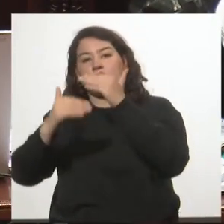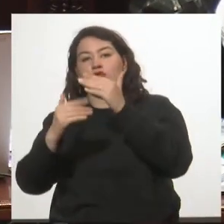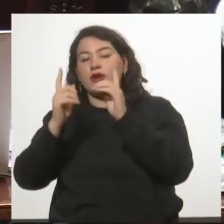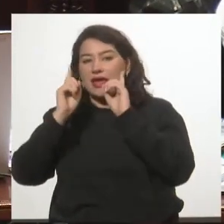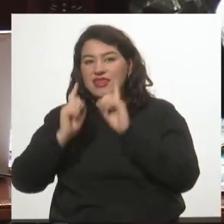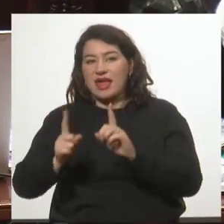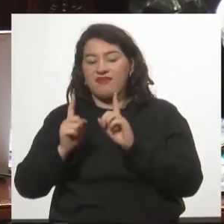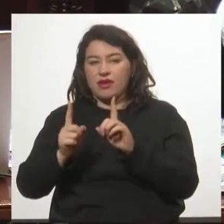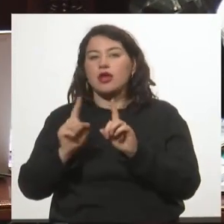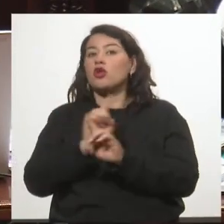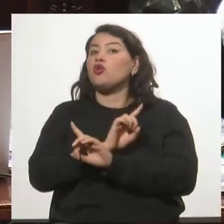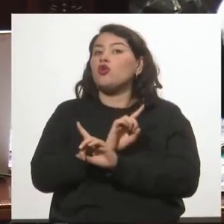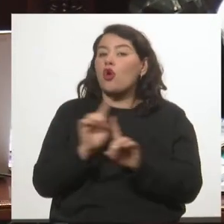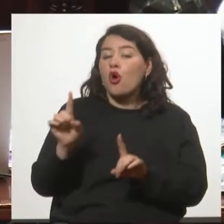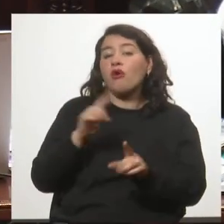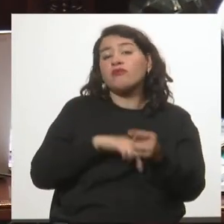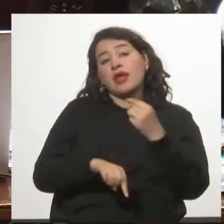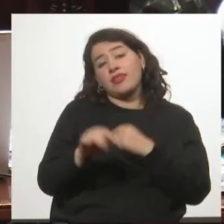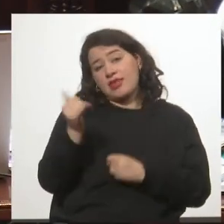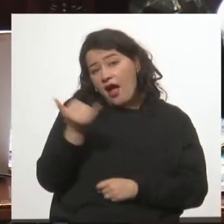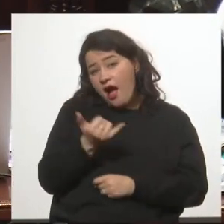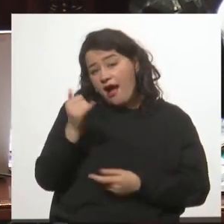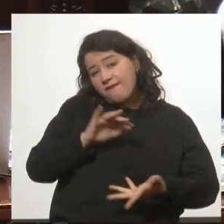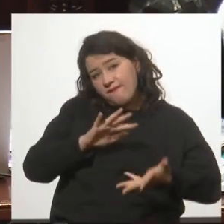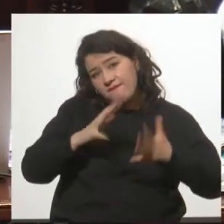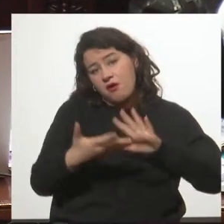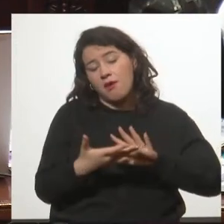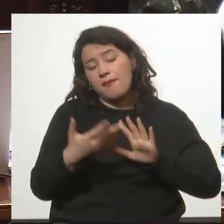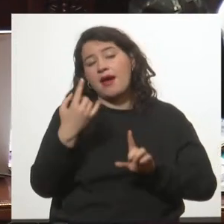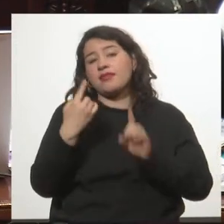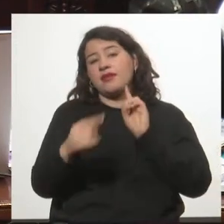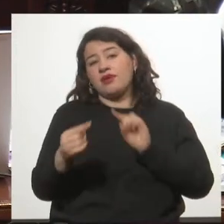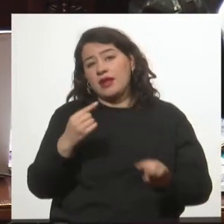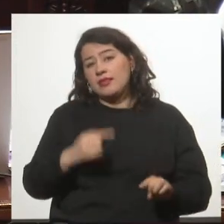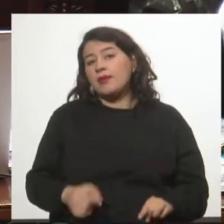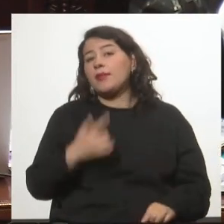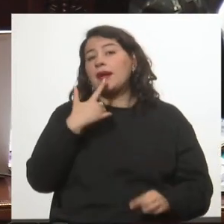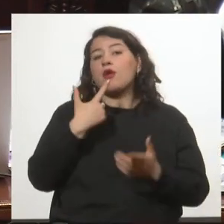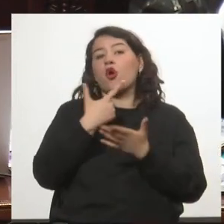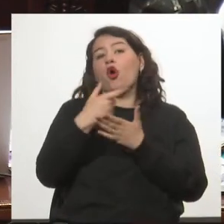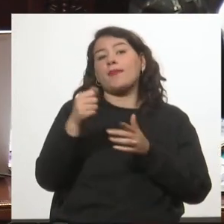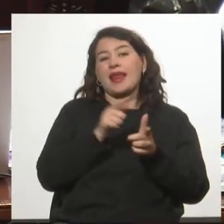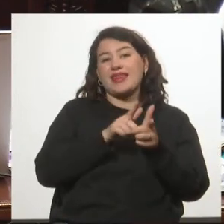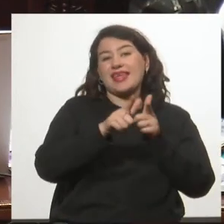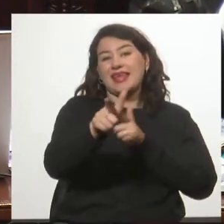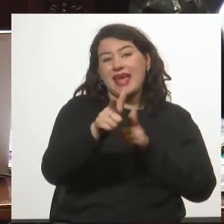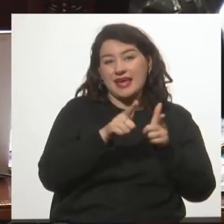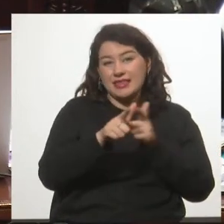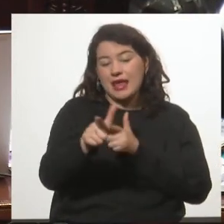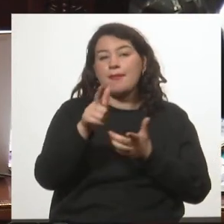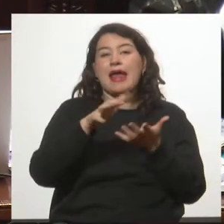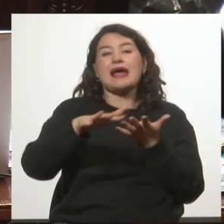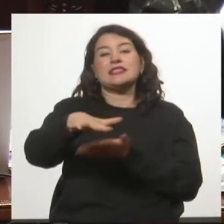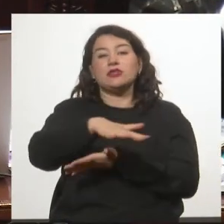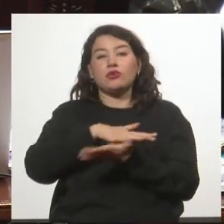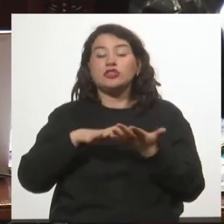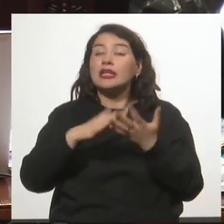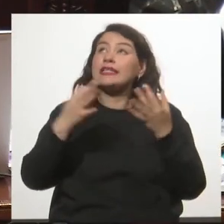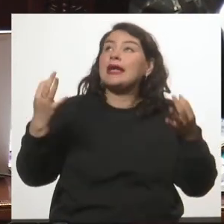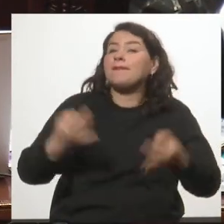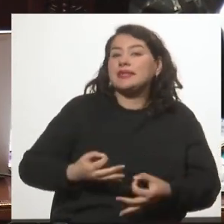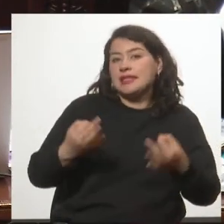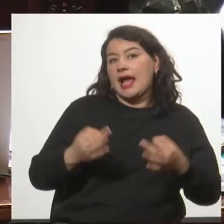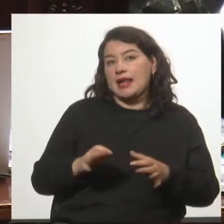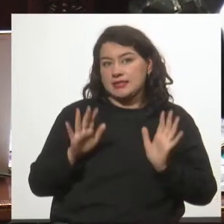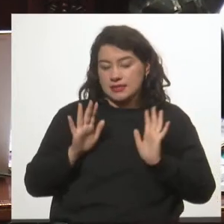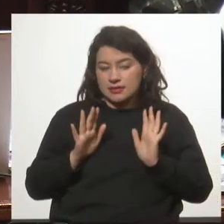no obstante existen otros mecanismos como la compra directa de aplicación para situaciones de excepción